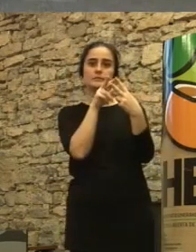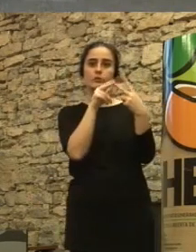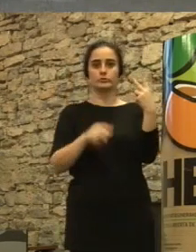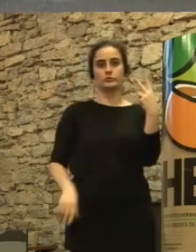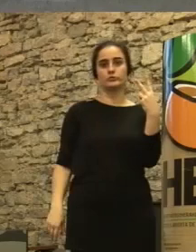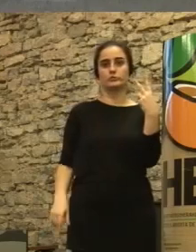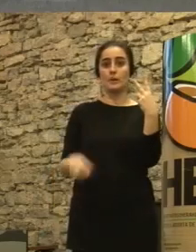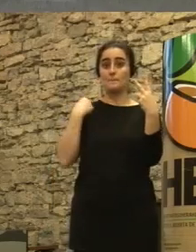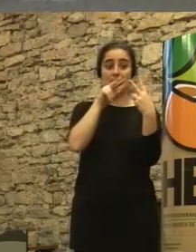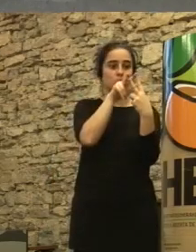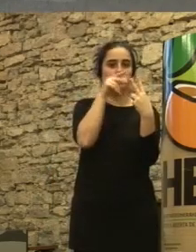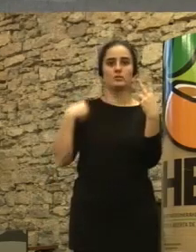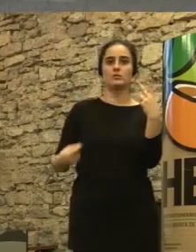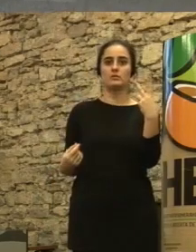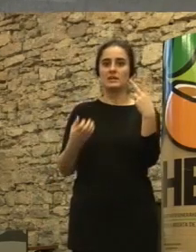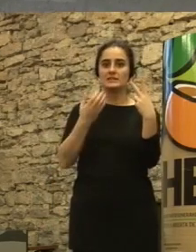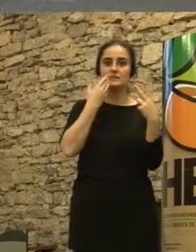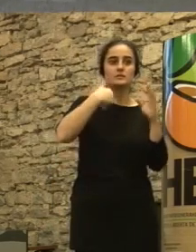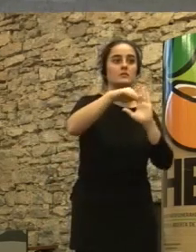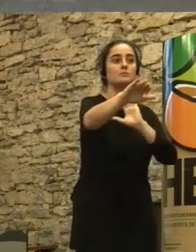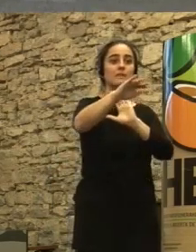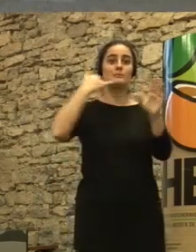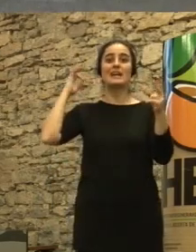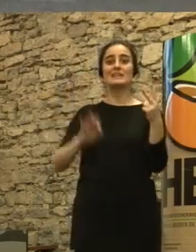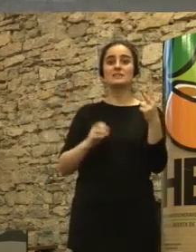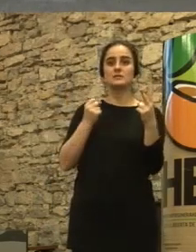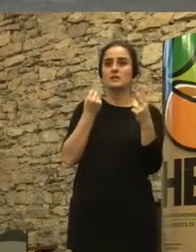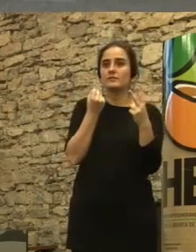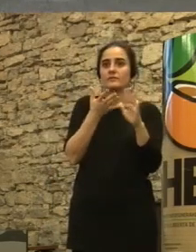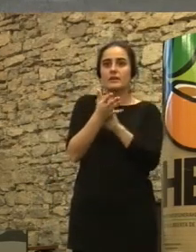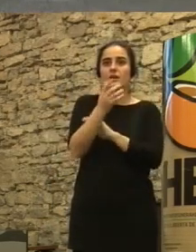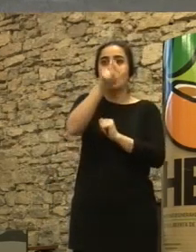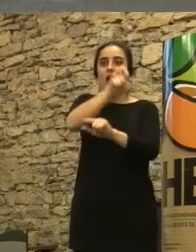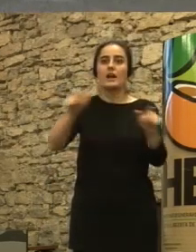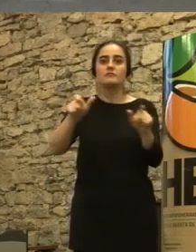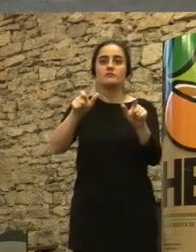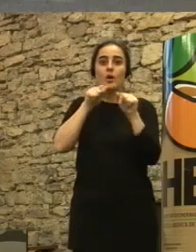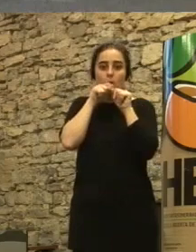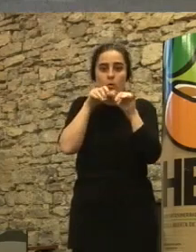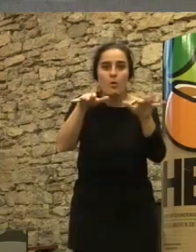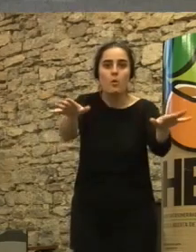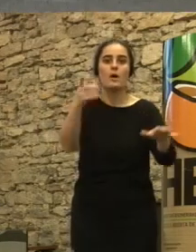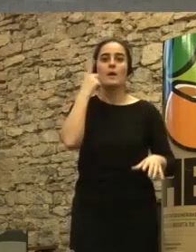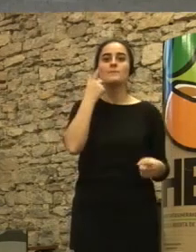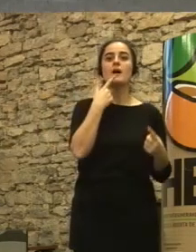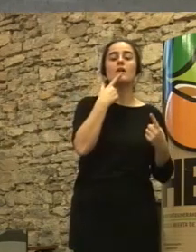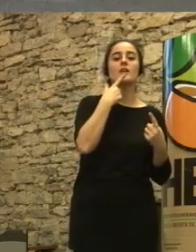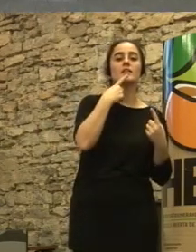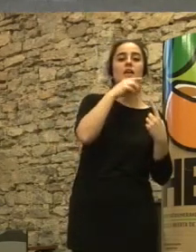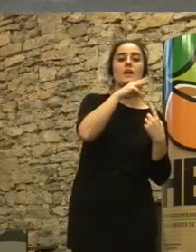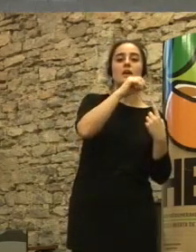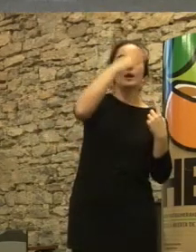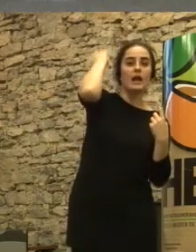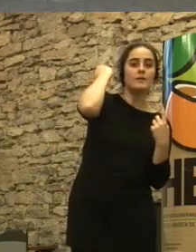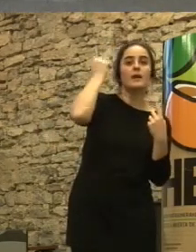llegan. Cuando nosotros recibimos un de esos, significa que están miles de teléfonos que se están moviendo por todos lados. Gente que le está dando veracidad y lo está compartiendo. Mira lo que dice Pablo Casado. Mira lo que dice